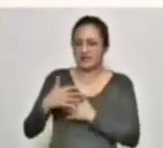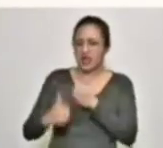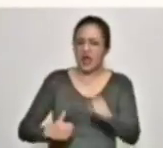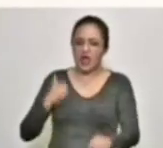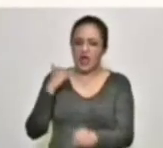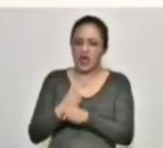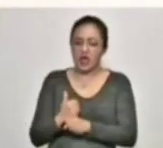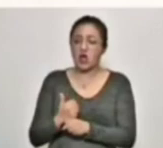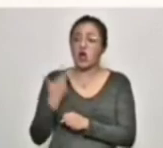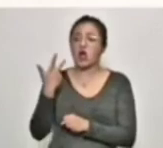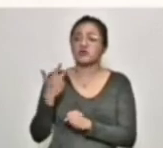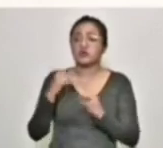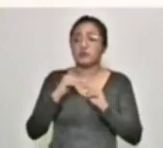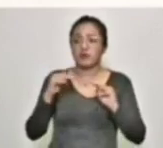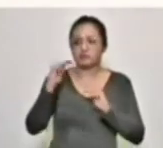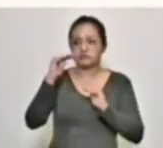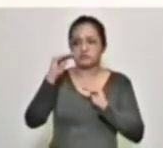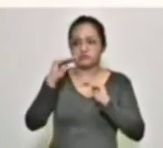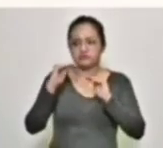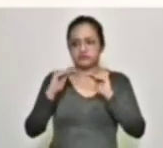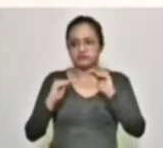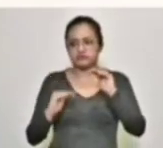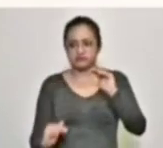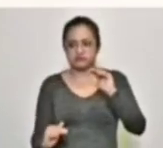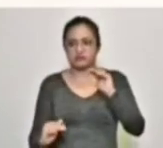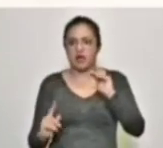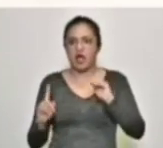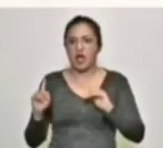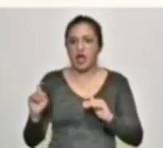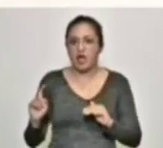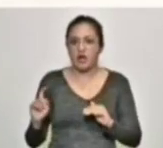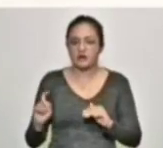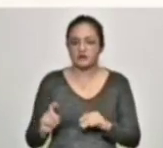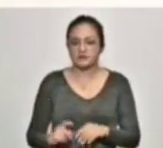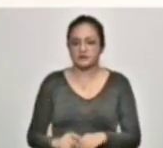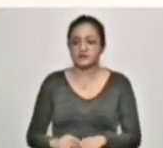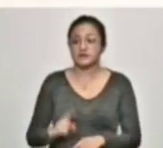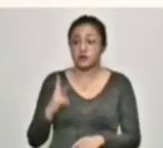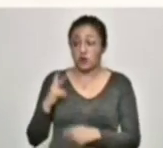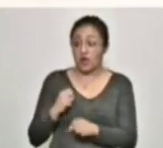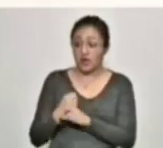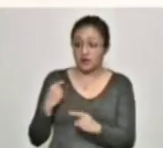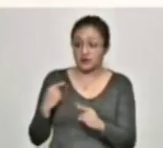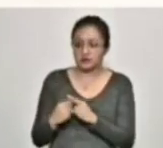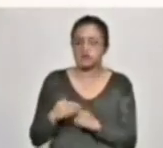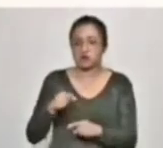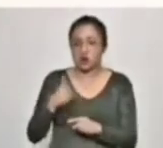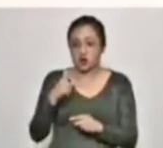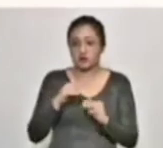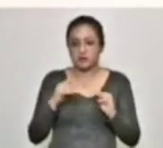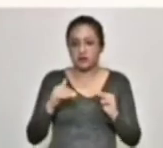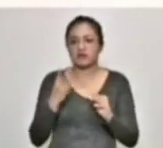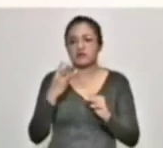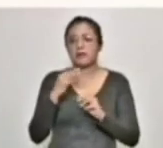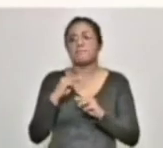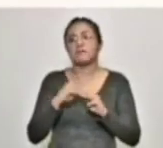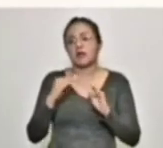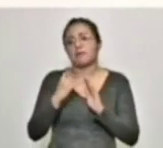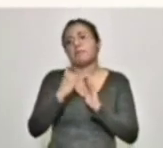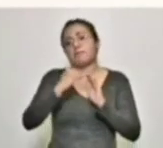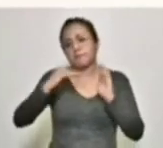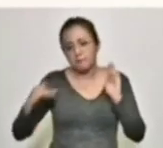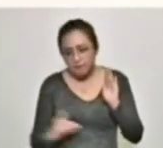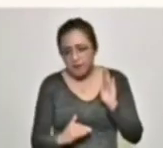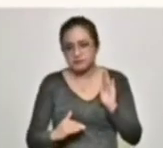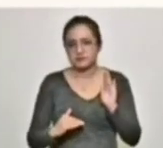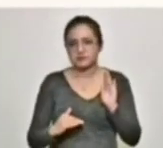años de 8 metros. Los últimos 2 años ha disminuido de esos 8 metros, 3 metros. Esto habla